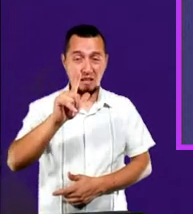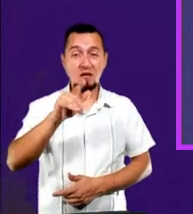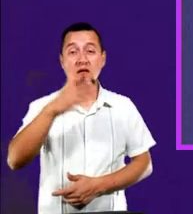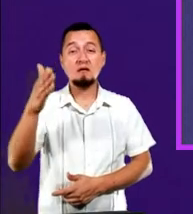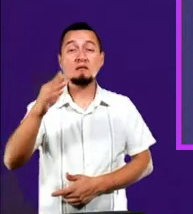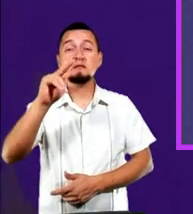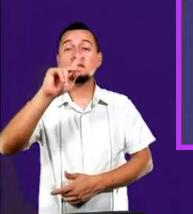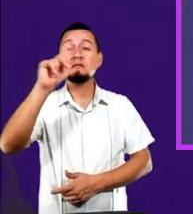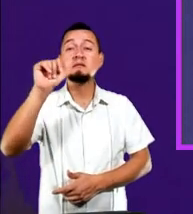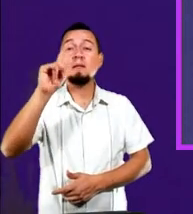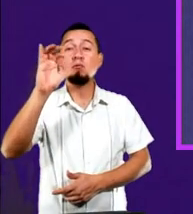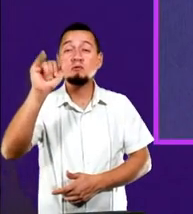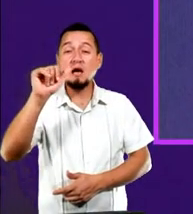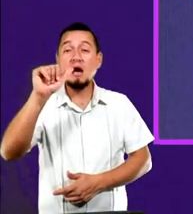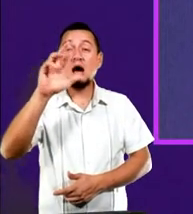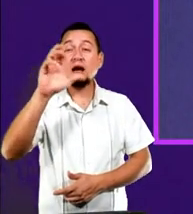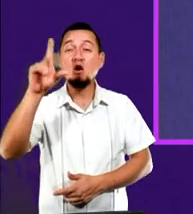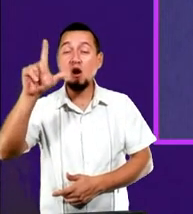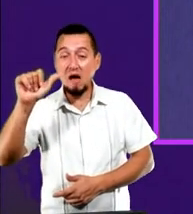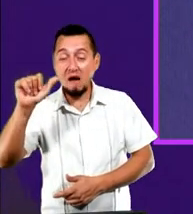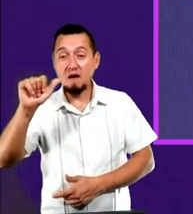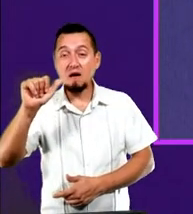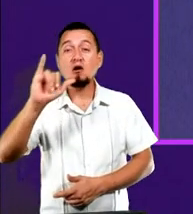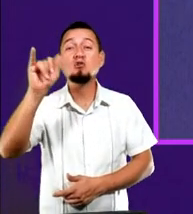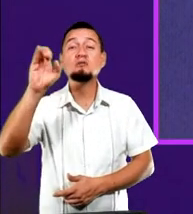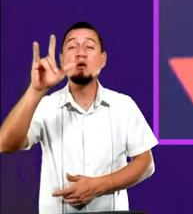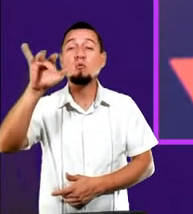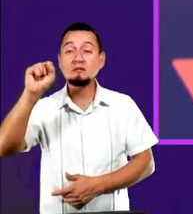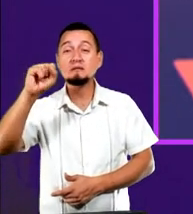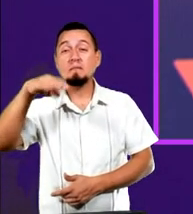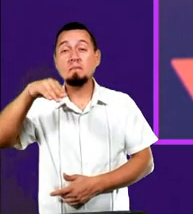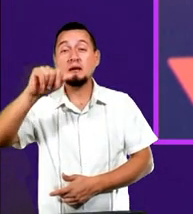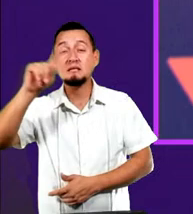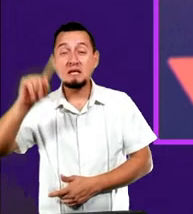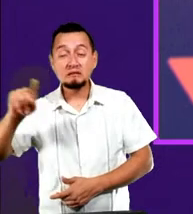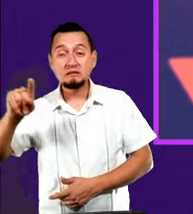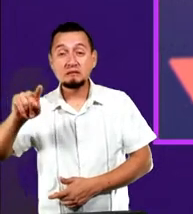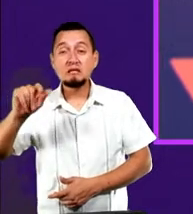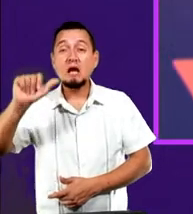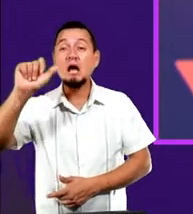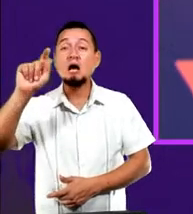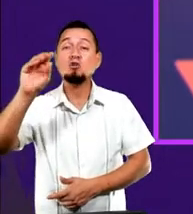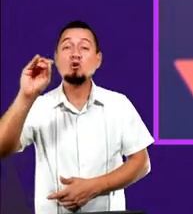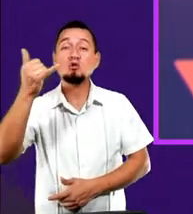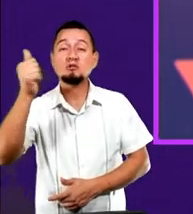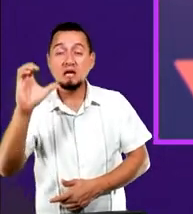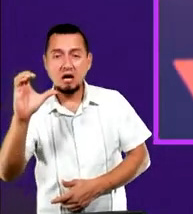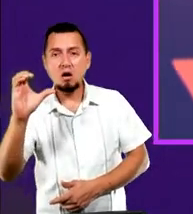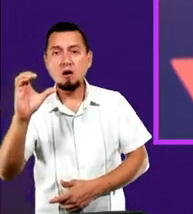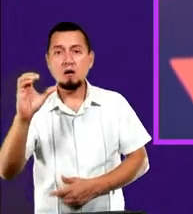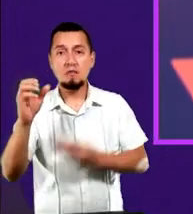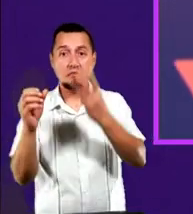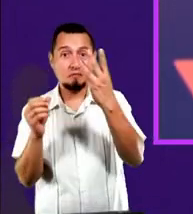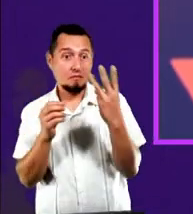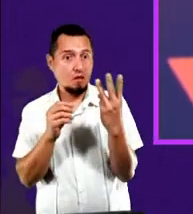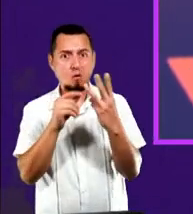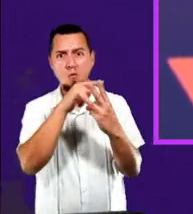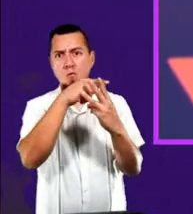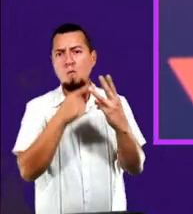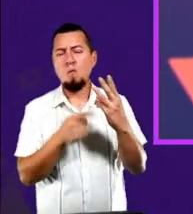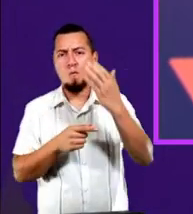Luis Martínez, de Atoyac. Es una triada insuperable en su